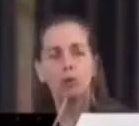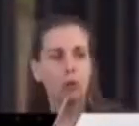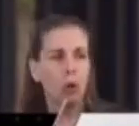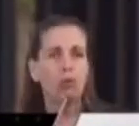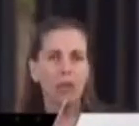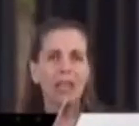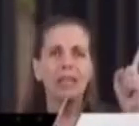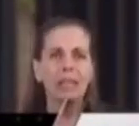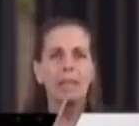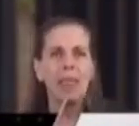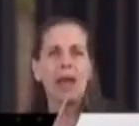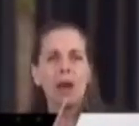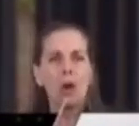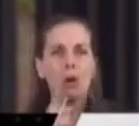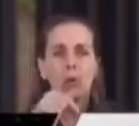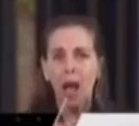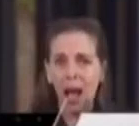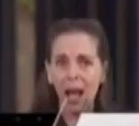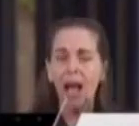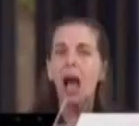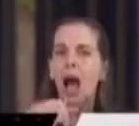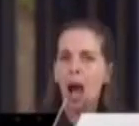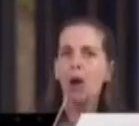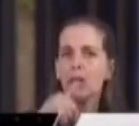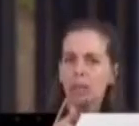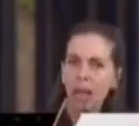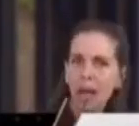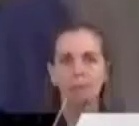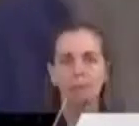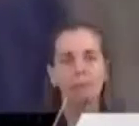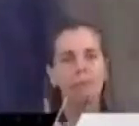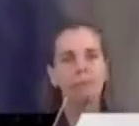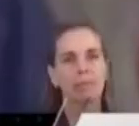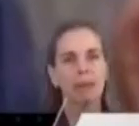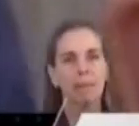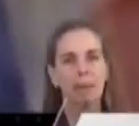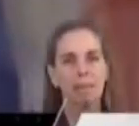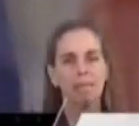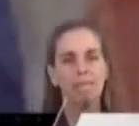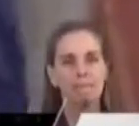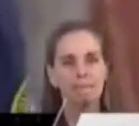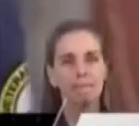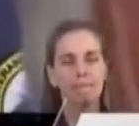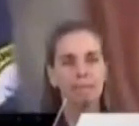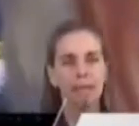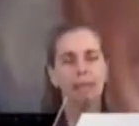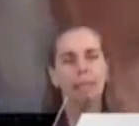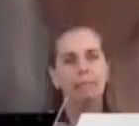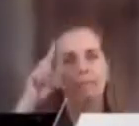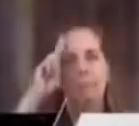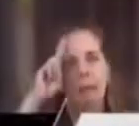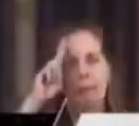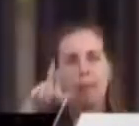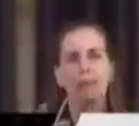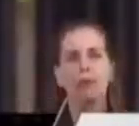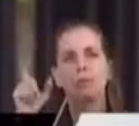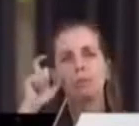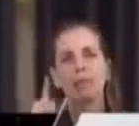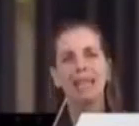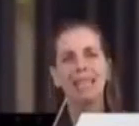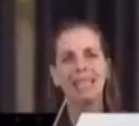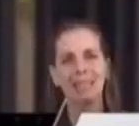Argentina tendrán el respeto que les ha sido largamente negada no quiero que el respeto a las fuerzas armadas y a los héroes de